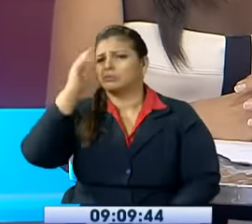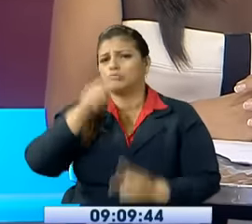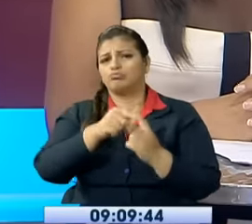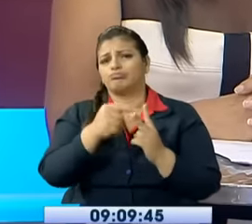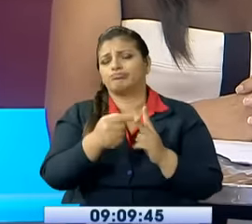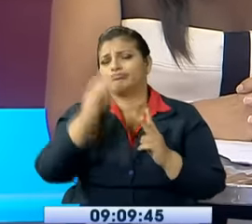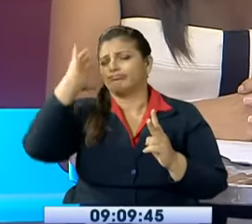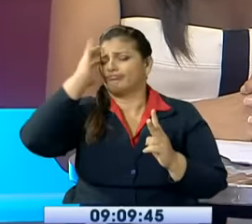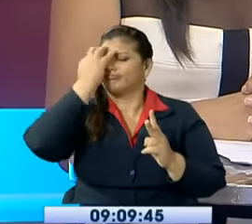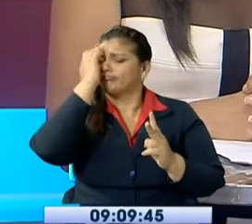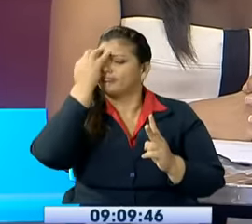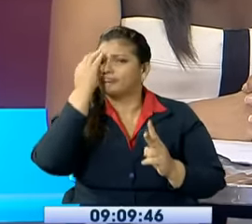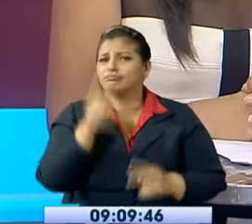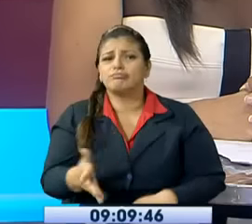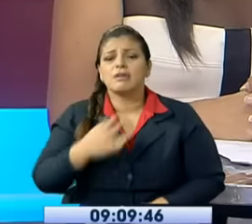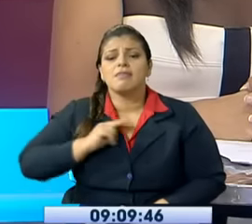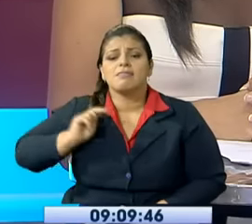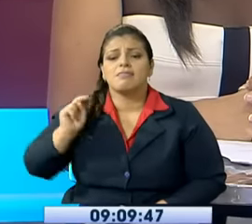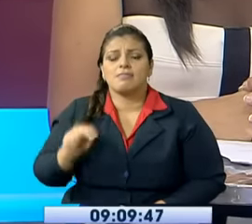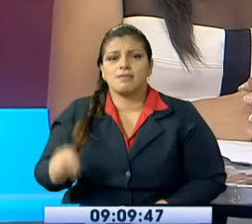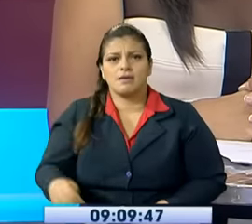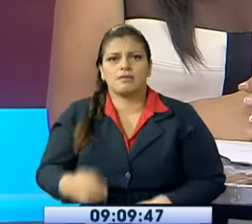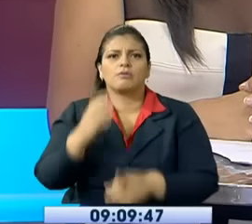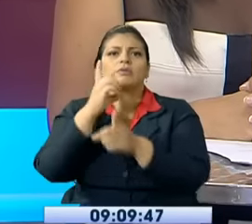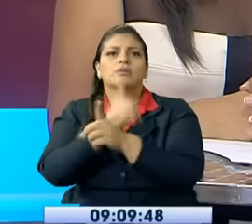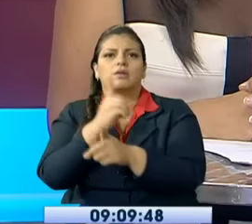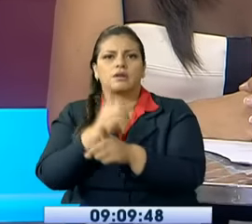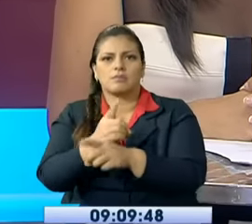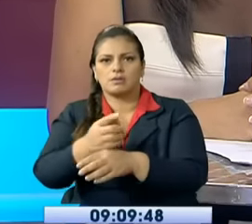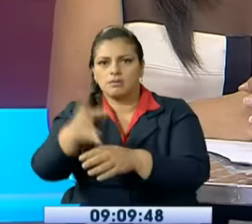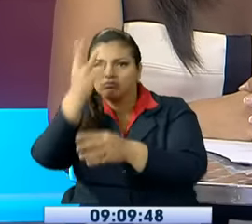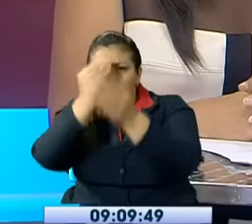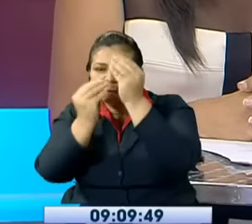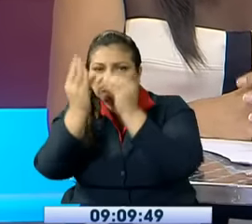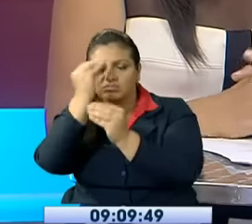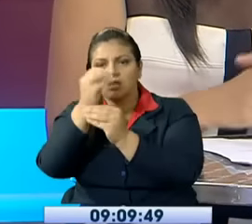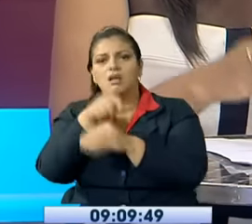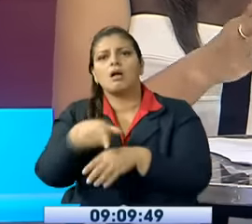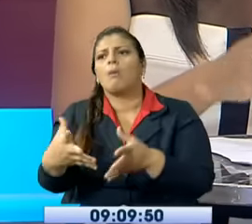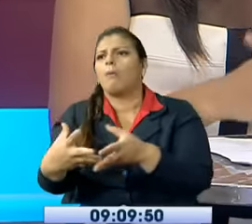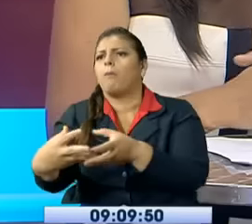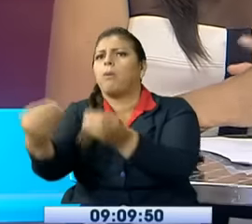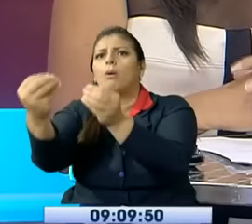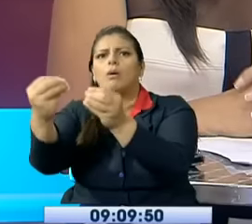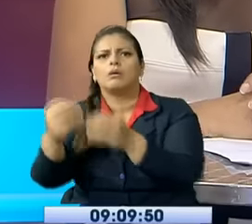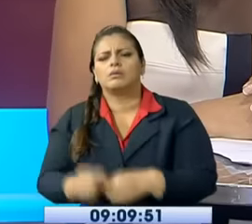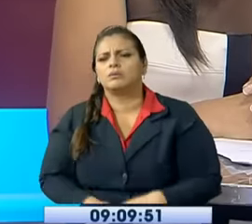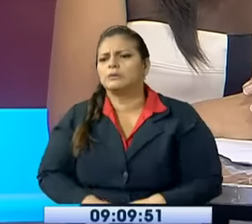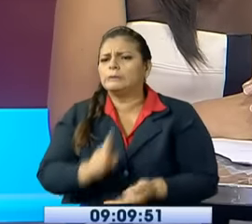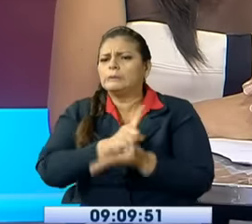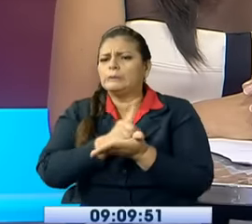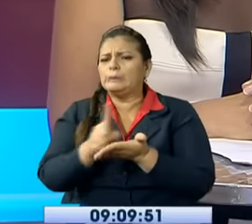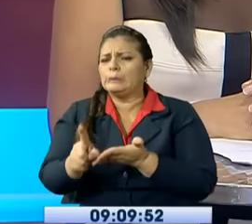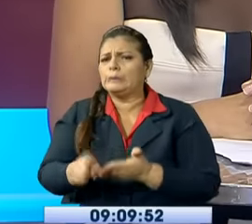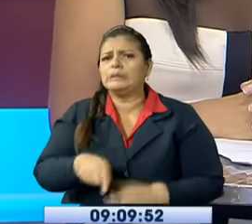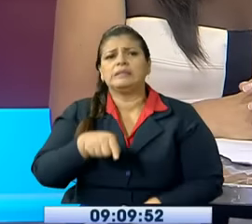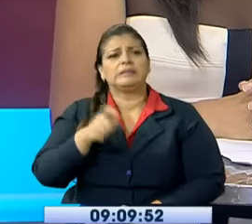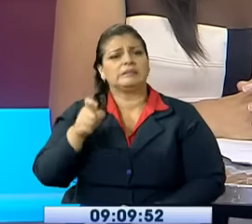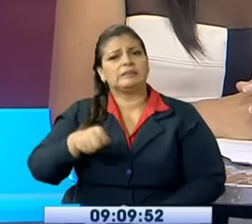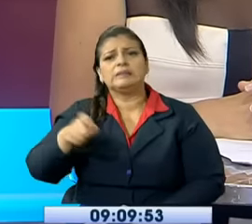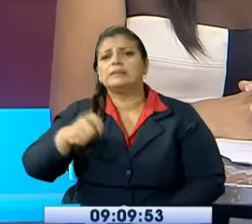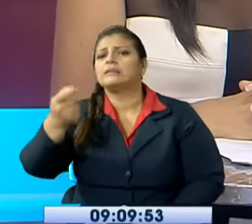preocupados porque el menor de edad tiene un 70% de discapacidad intelectual y necesita recibir urgentemente de las medicinas para